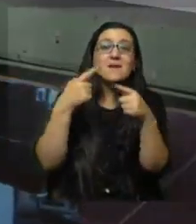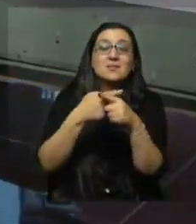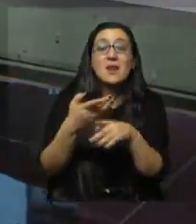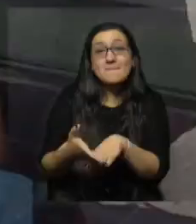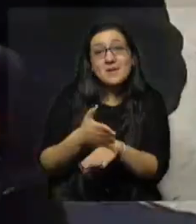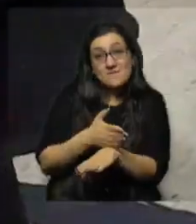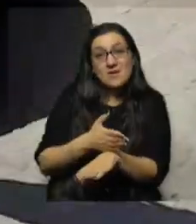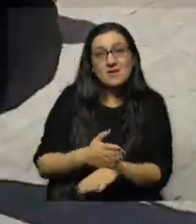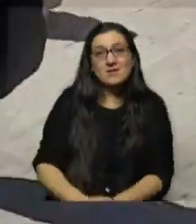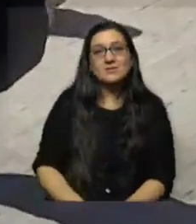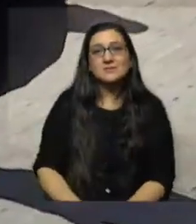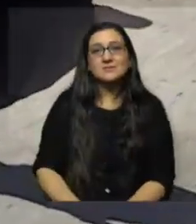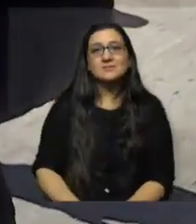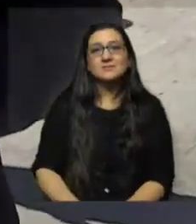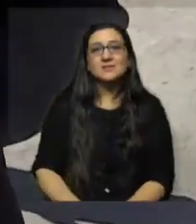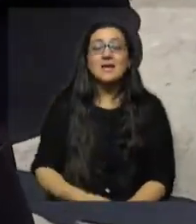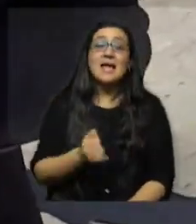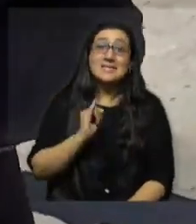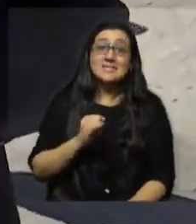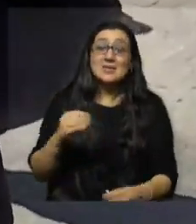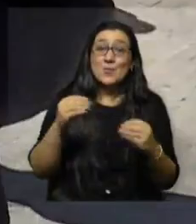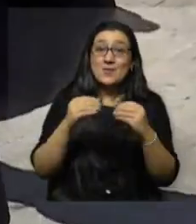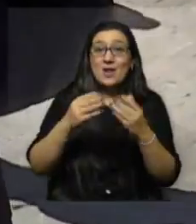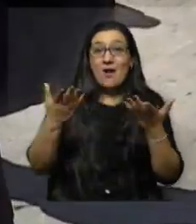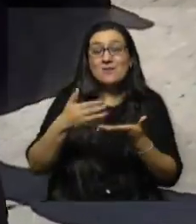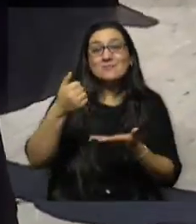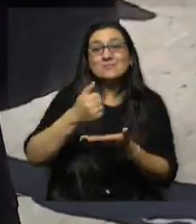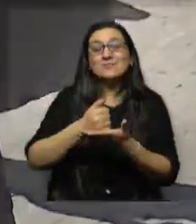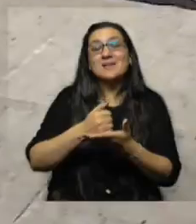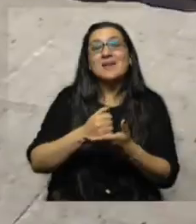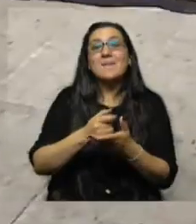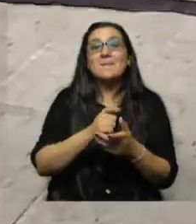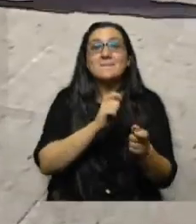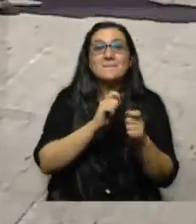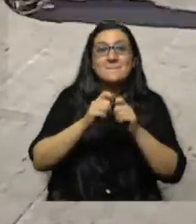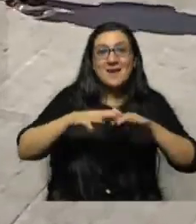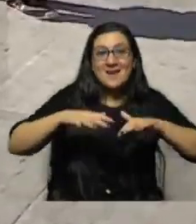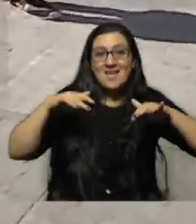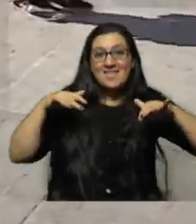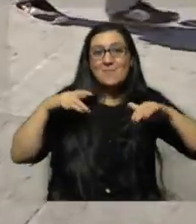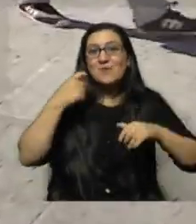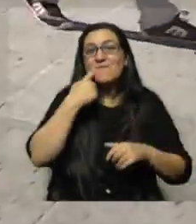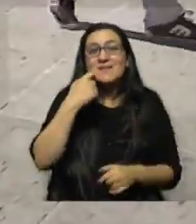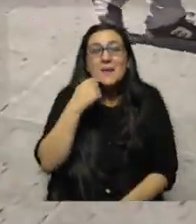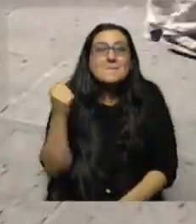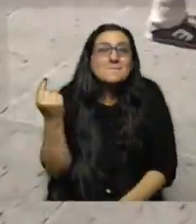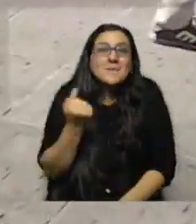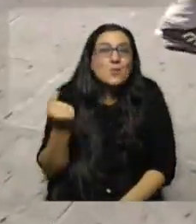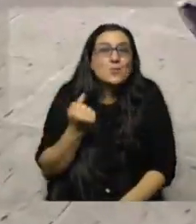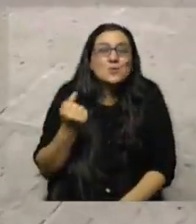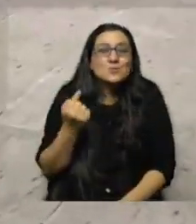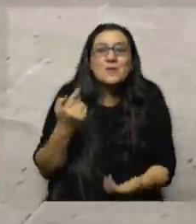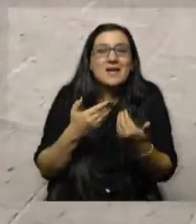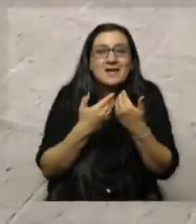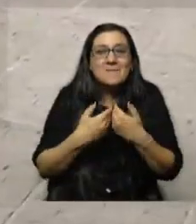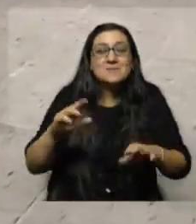al partido de Uruguay contra Corea. Es así, compañeros, estamos en la explanada de la Intendencia de Montevideo porque a minutos de que arranque este